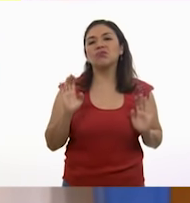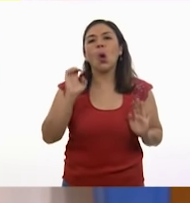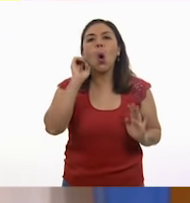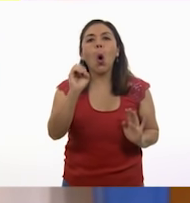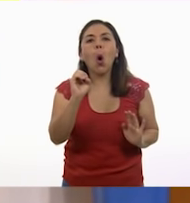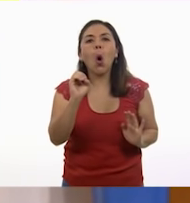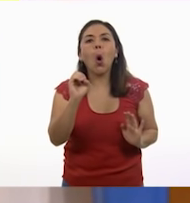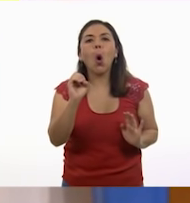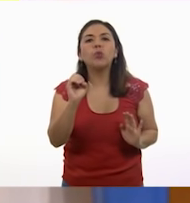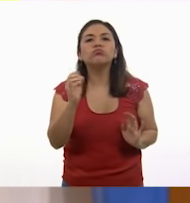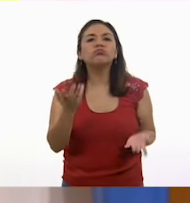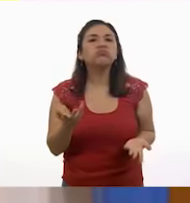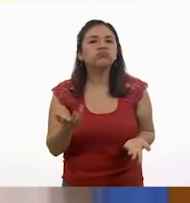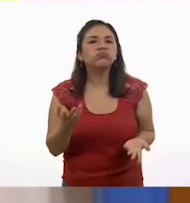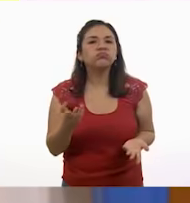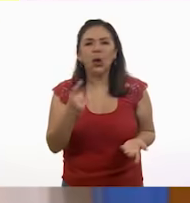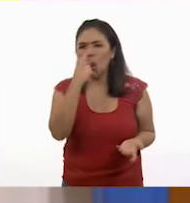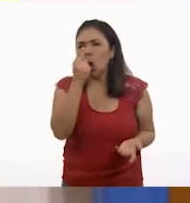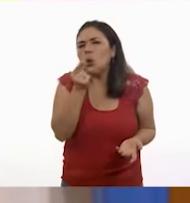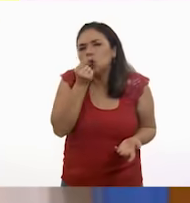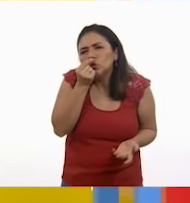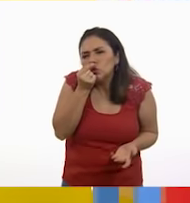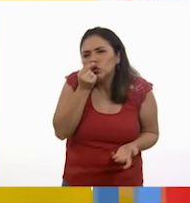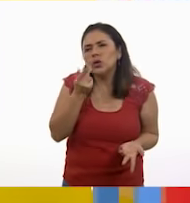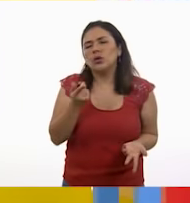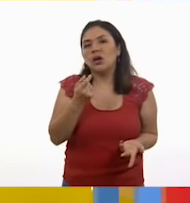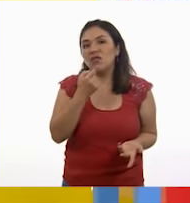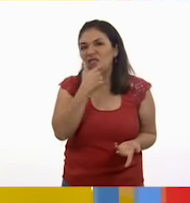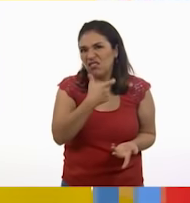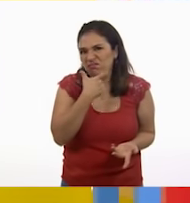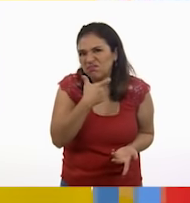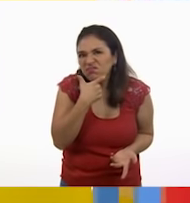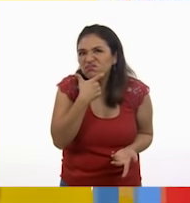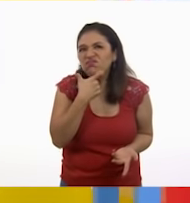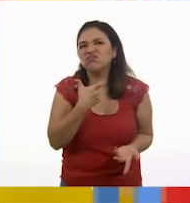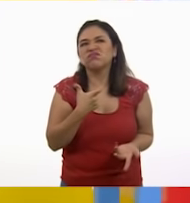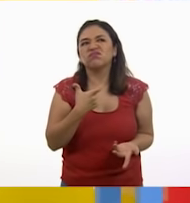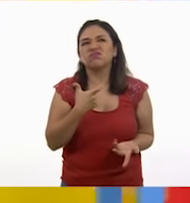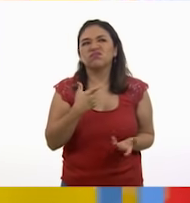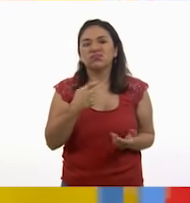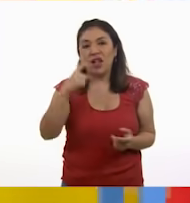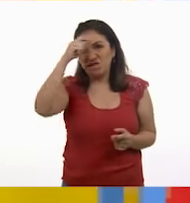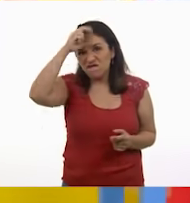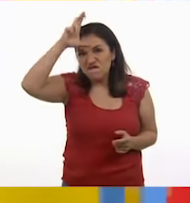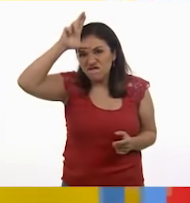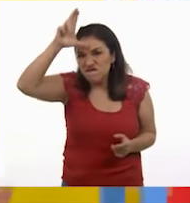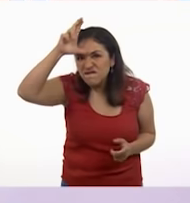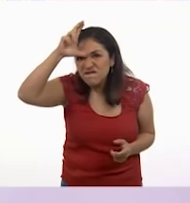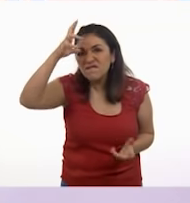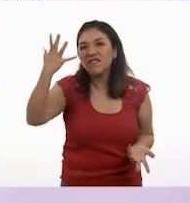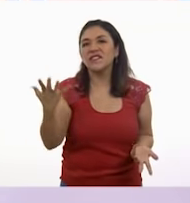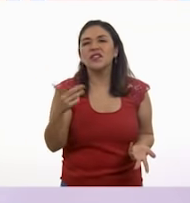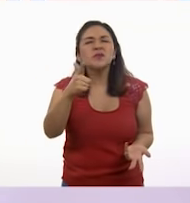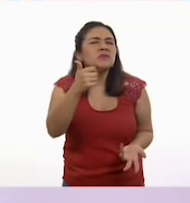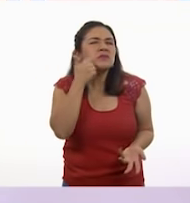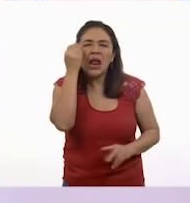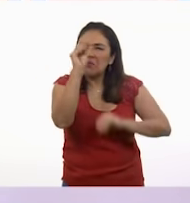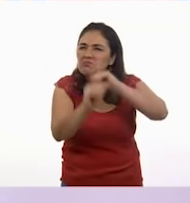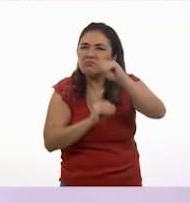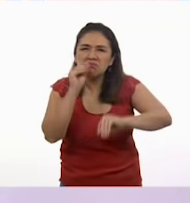nariz pequeña boca grande frente grande frente grande